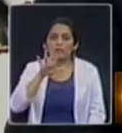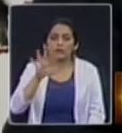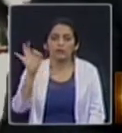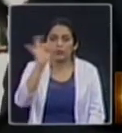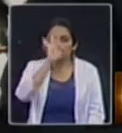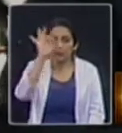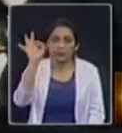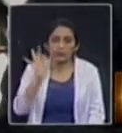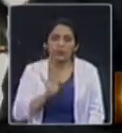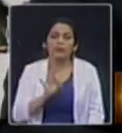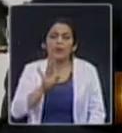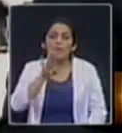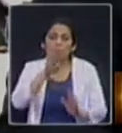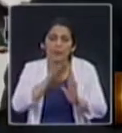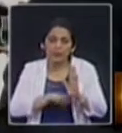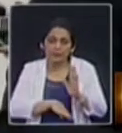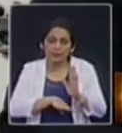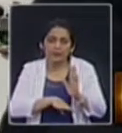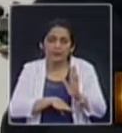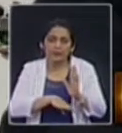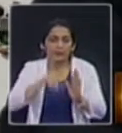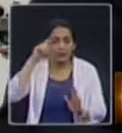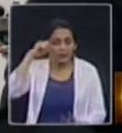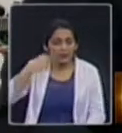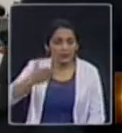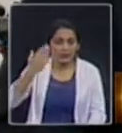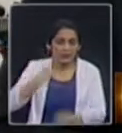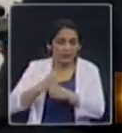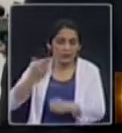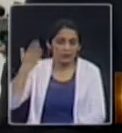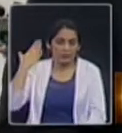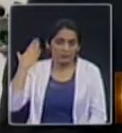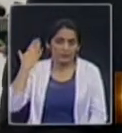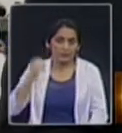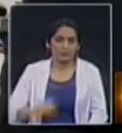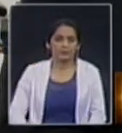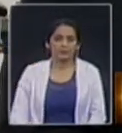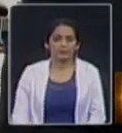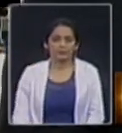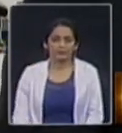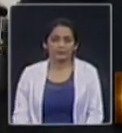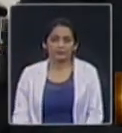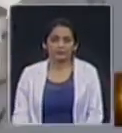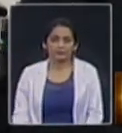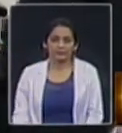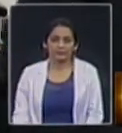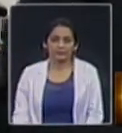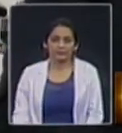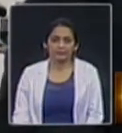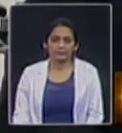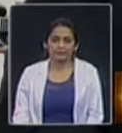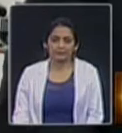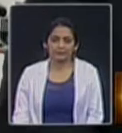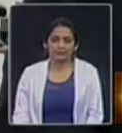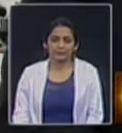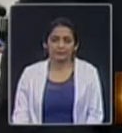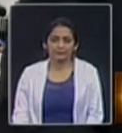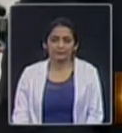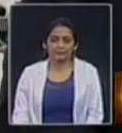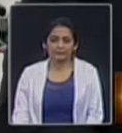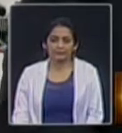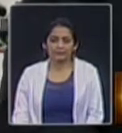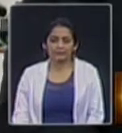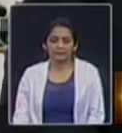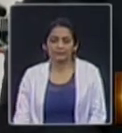41.5% en relación al mismo periodo, en el mismo mes, en relación al año anterior, en todos y cada uno